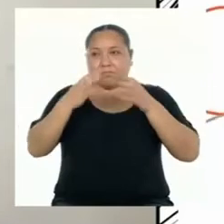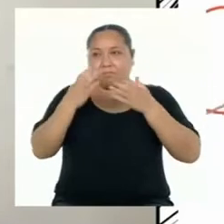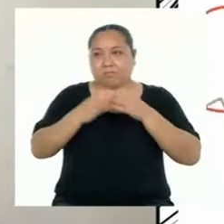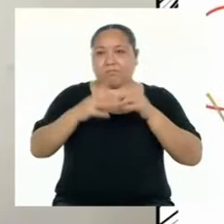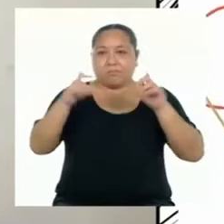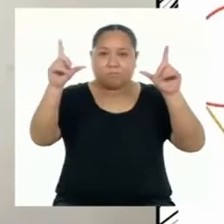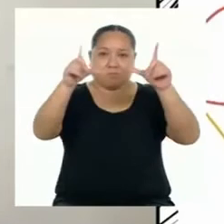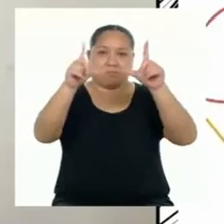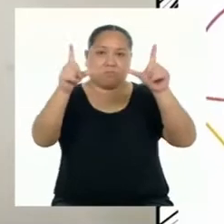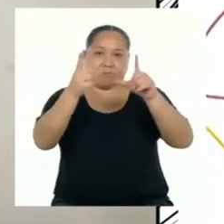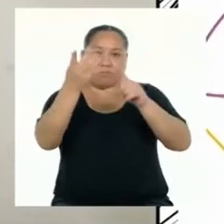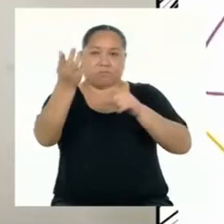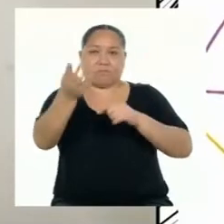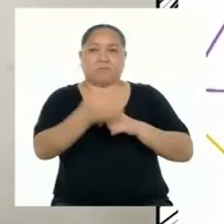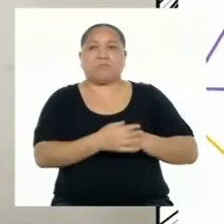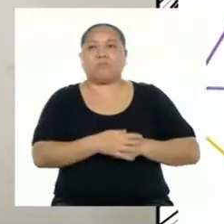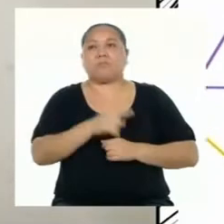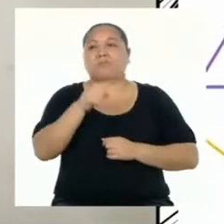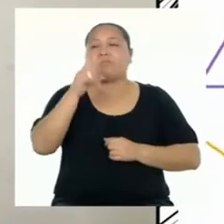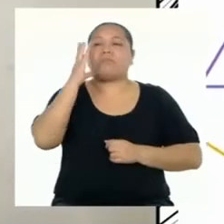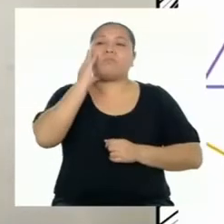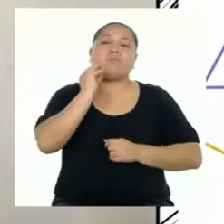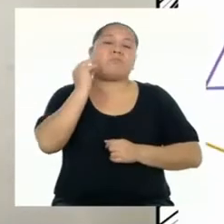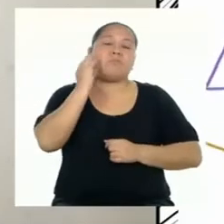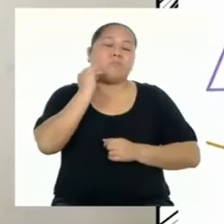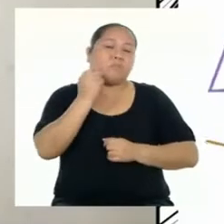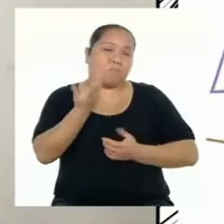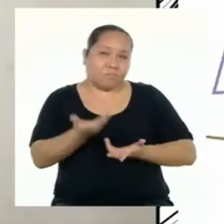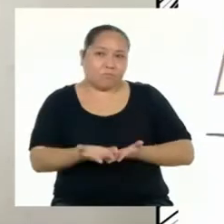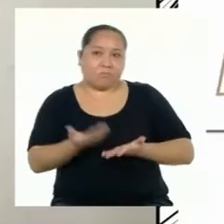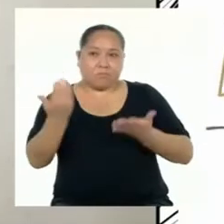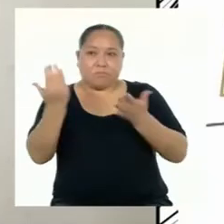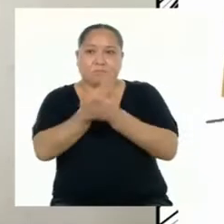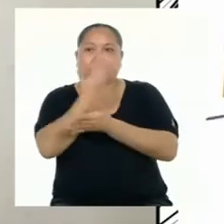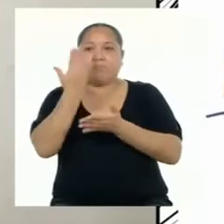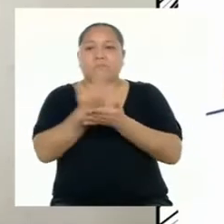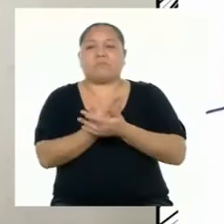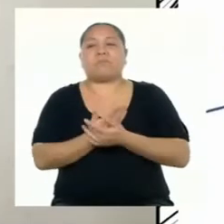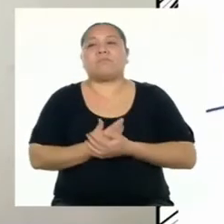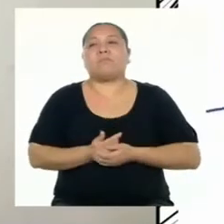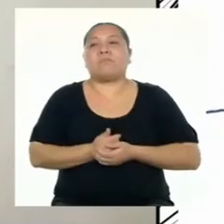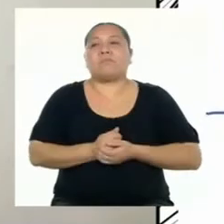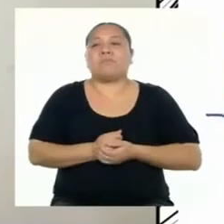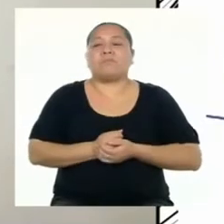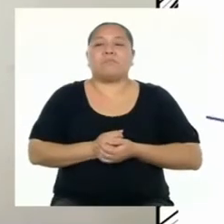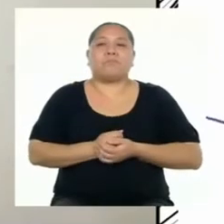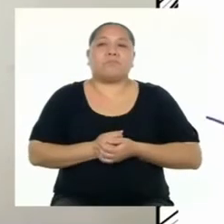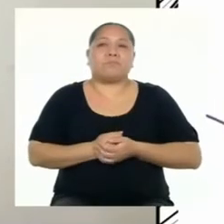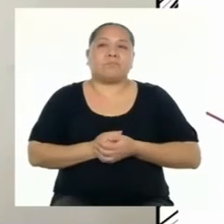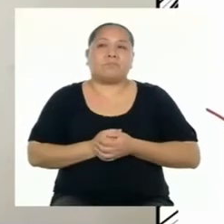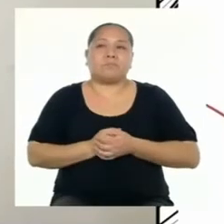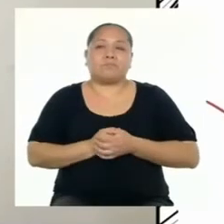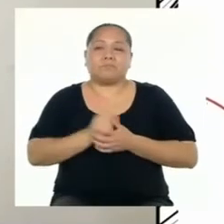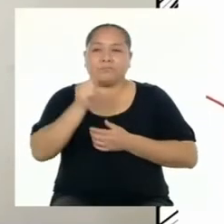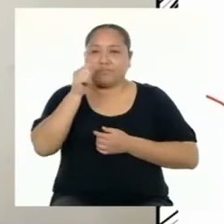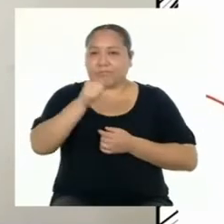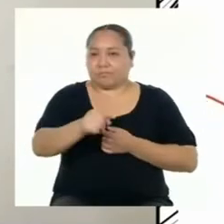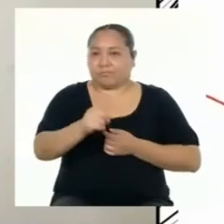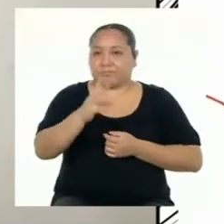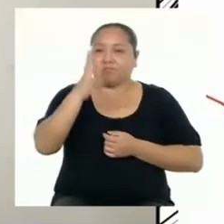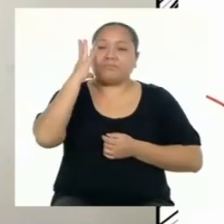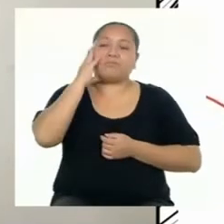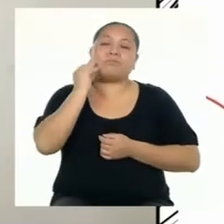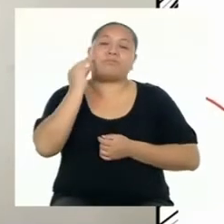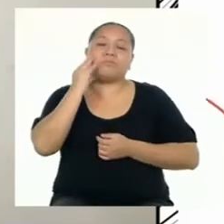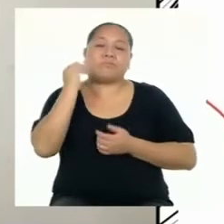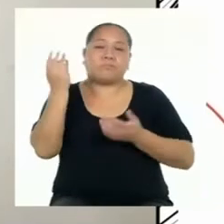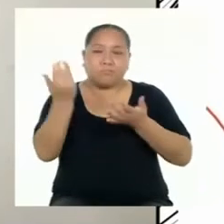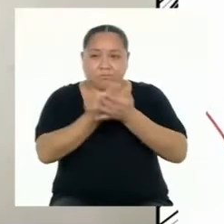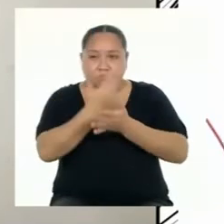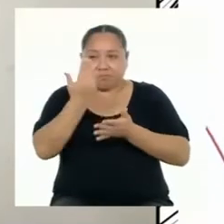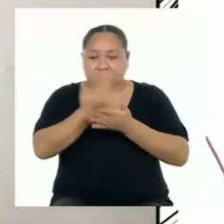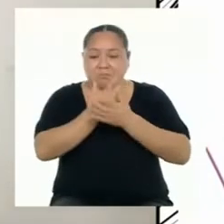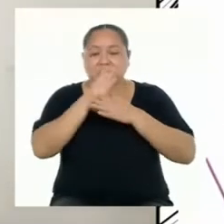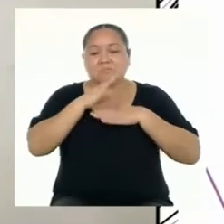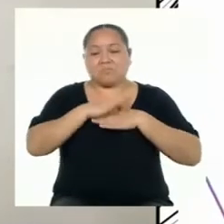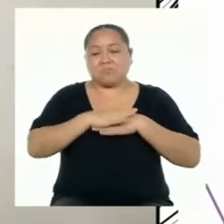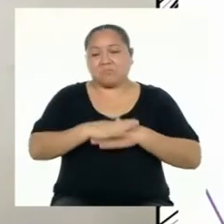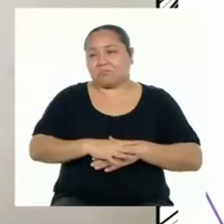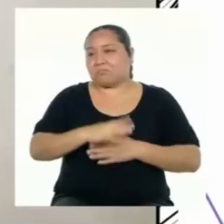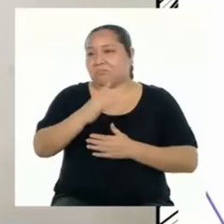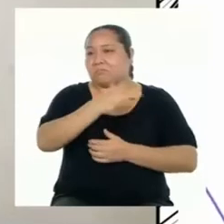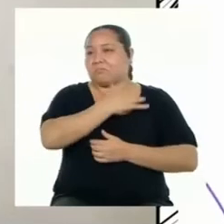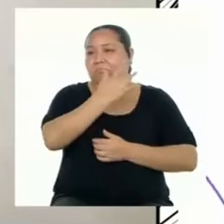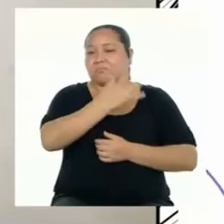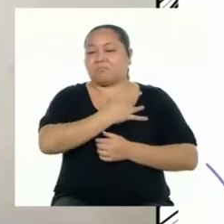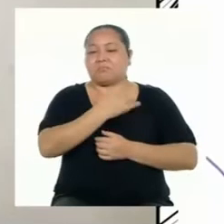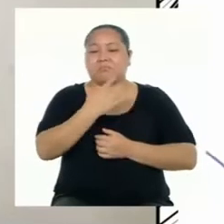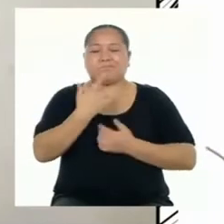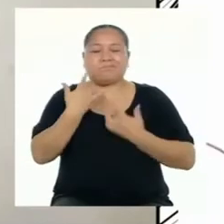la televisión. Fue una experiencia completamente nueva. A pesar de ser una experiencia nueva y tranquila, me